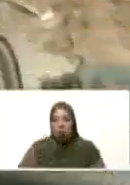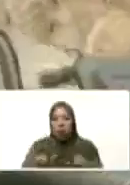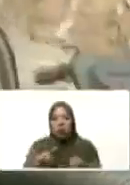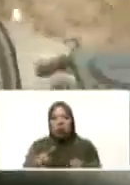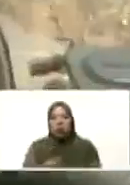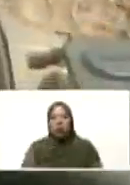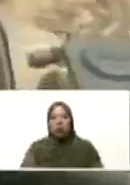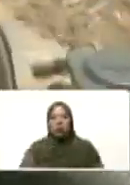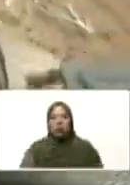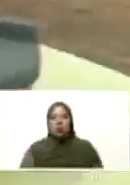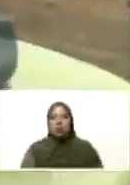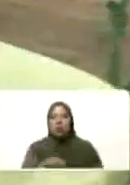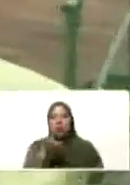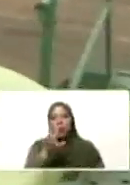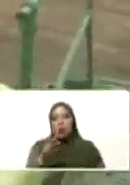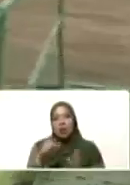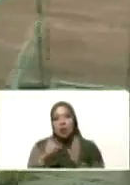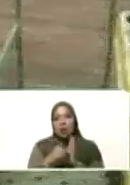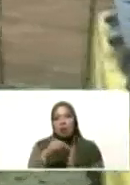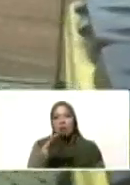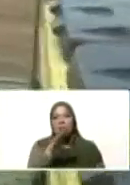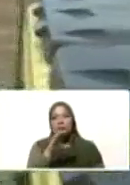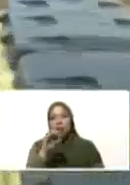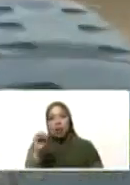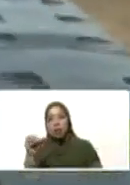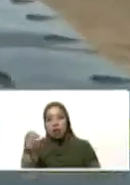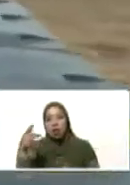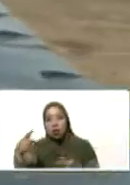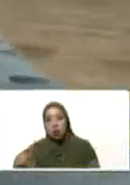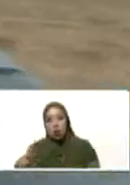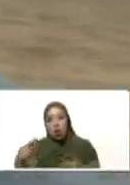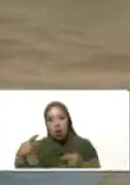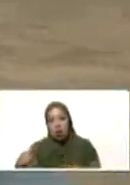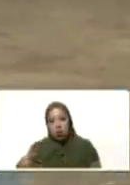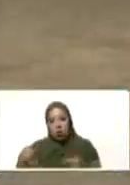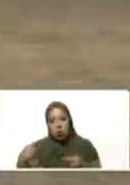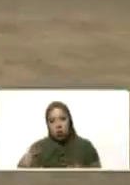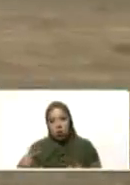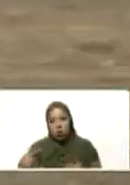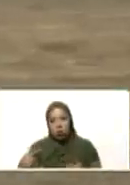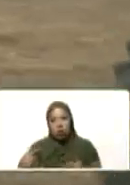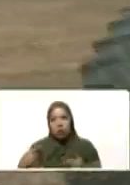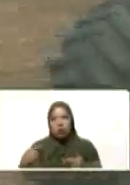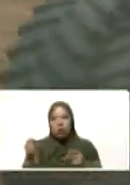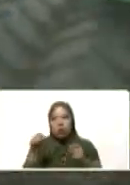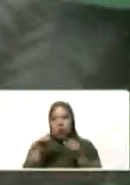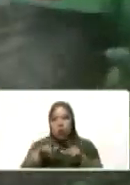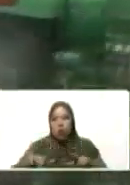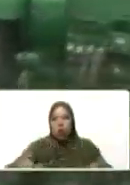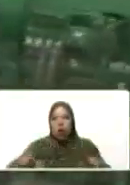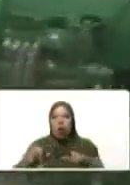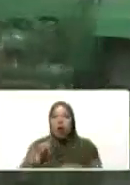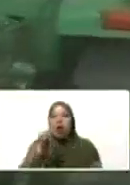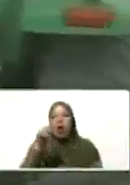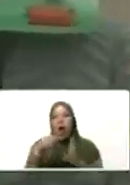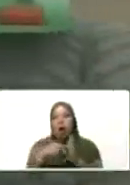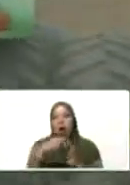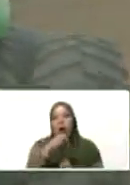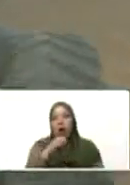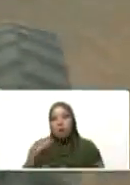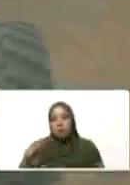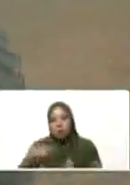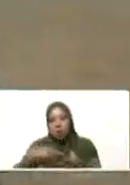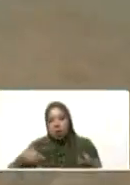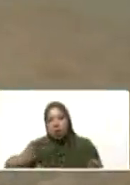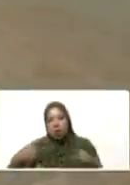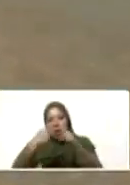de 3.500 kilos. 3.500 kilos por hectárea, que es un tremendo promedio. El promedio en América Latina